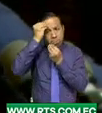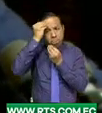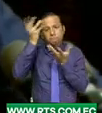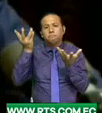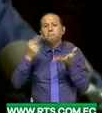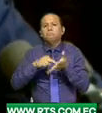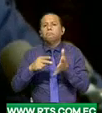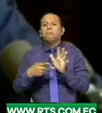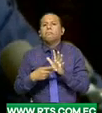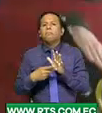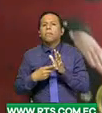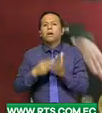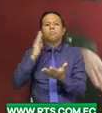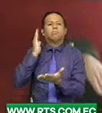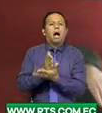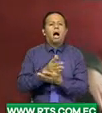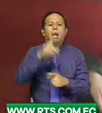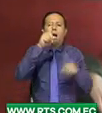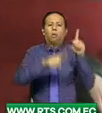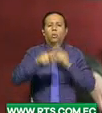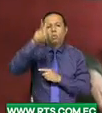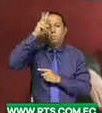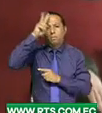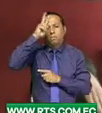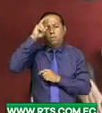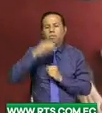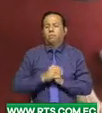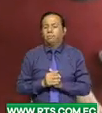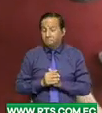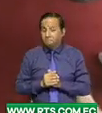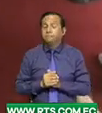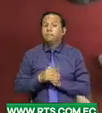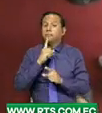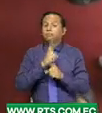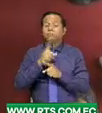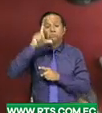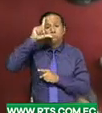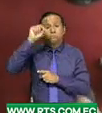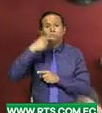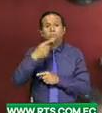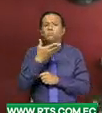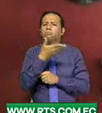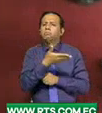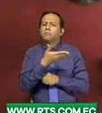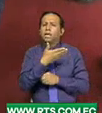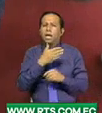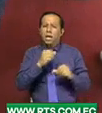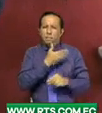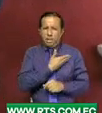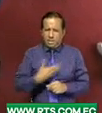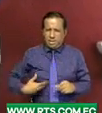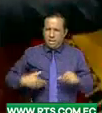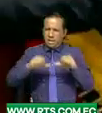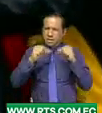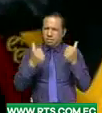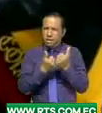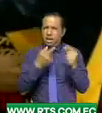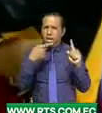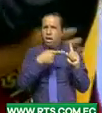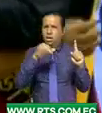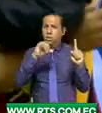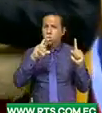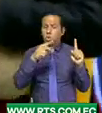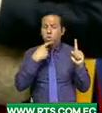la corrupción. En lo político, Lasso calificó a la presidenta de la Asamblea, Guadalupe Yori, como una mujer luchadora